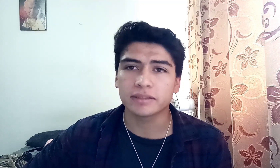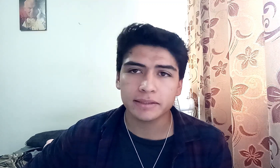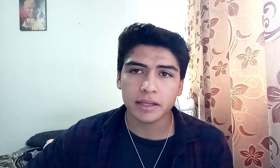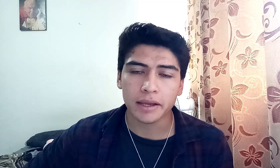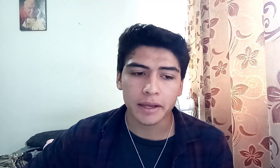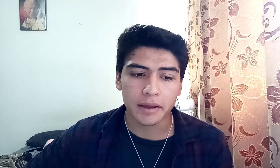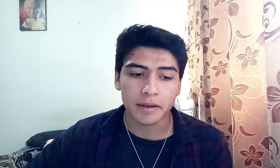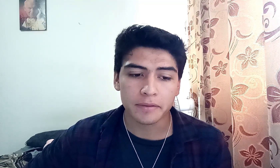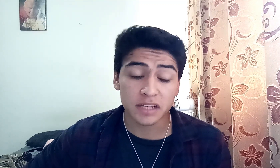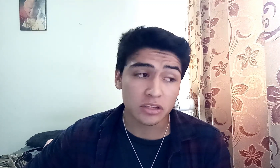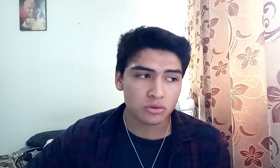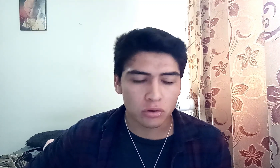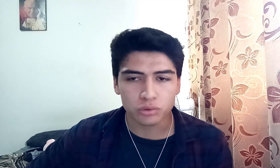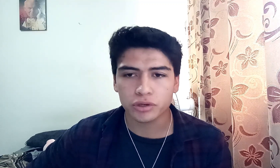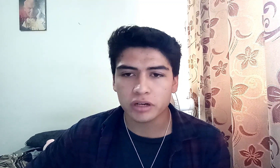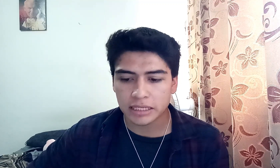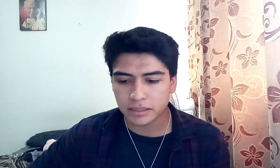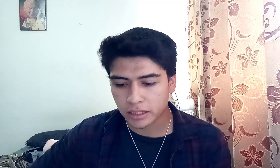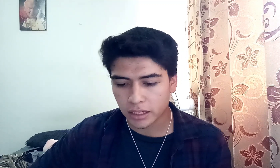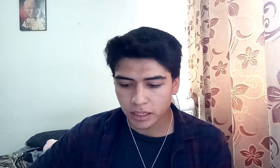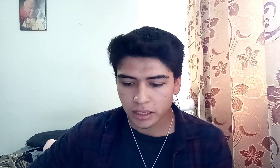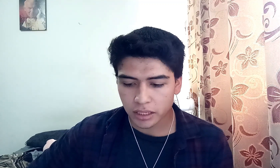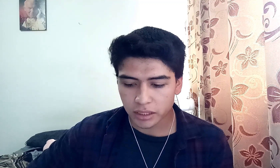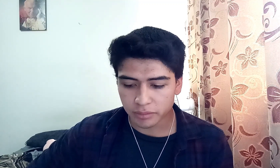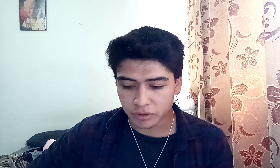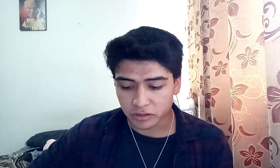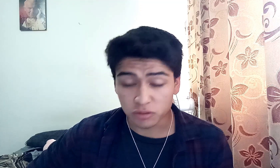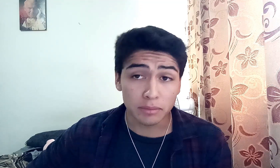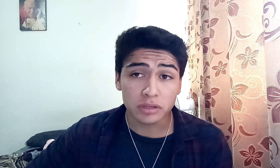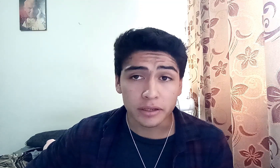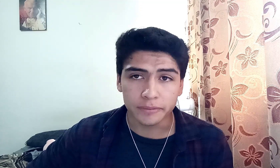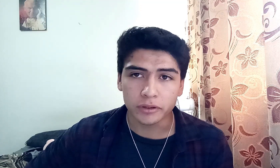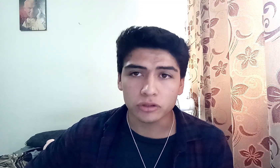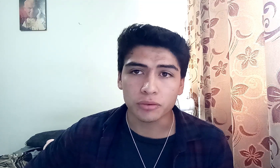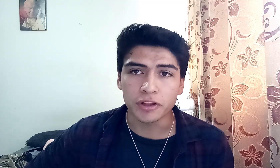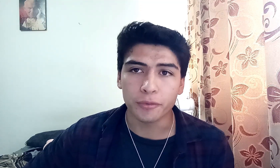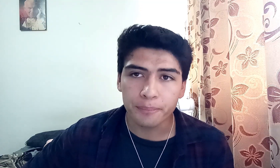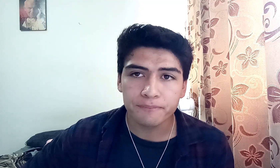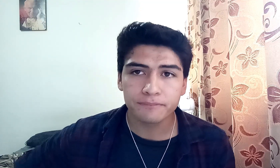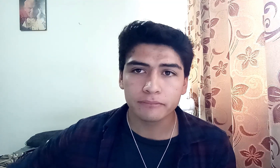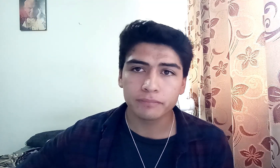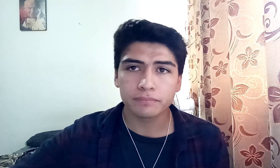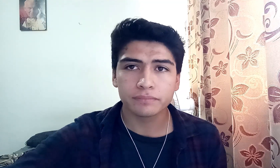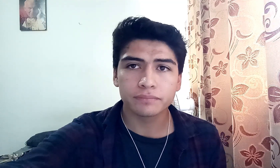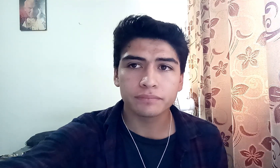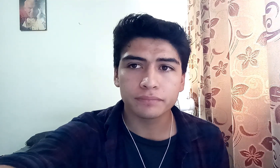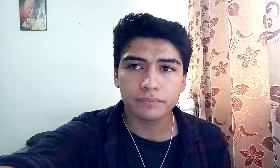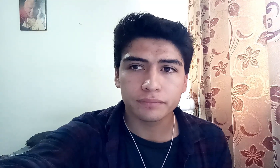amigos, saquen sus conclusiones y pues nos vemos en otro video.